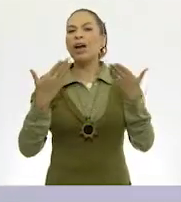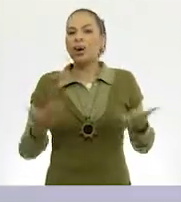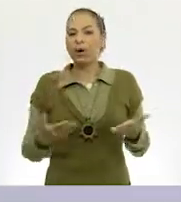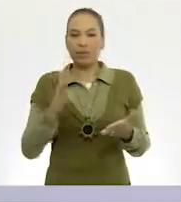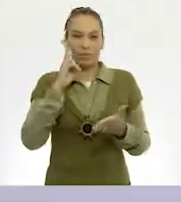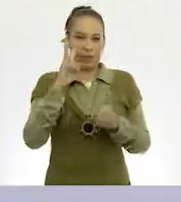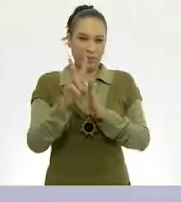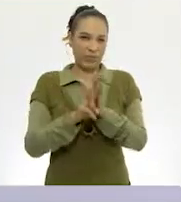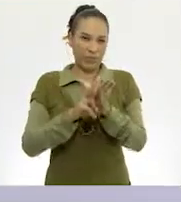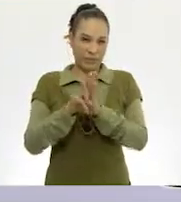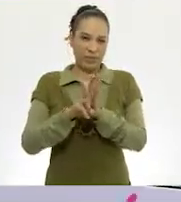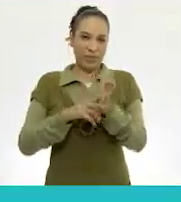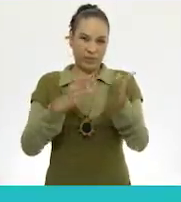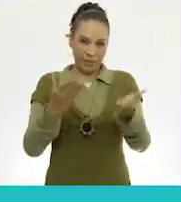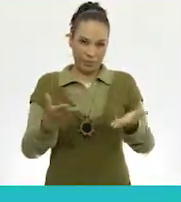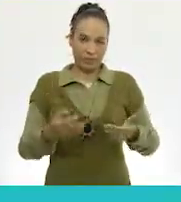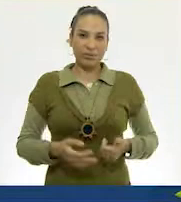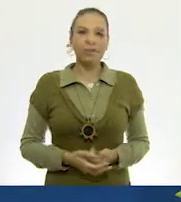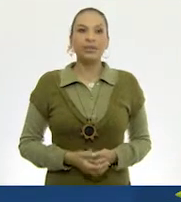siguiente video.